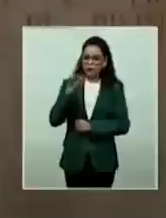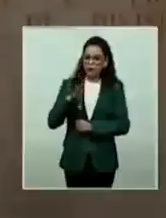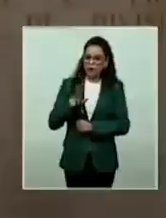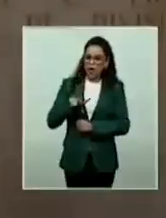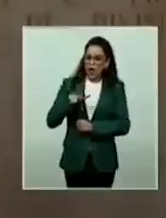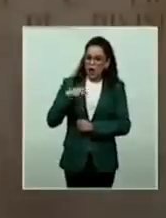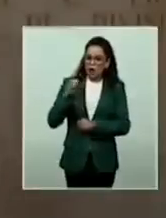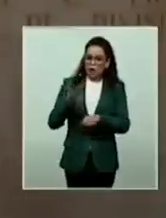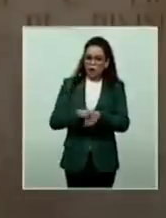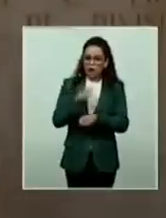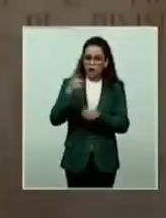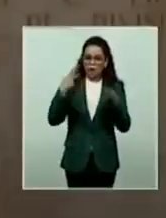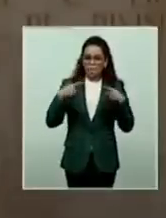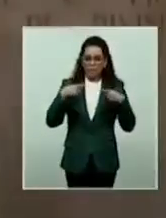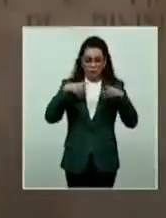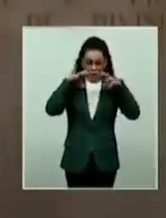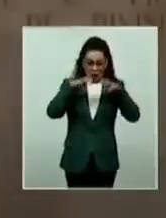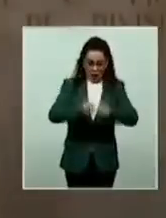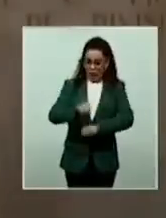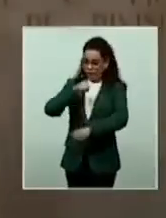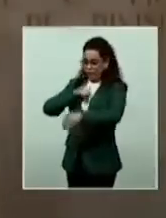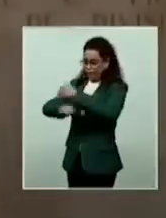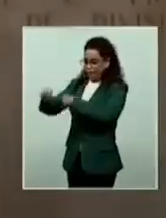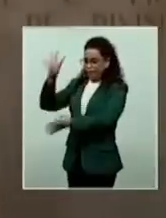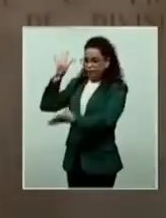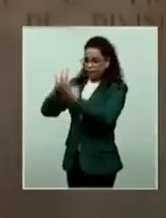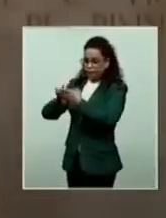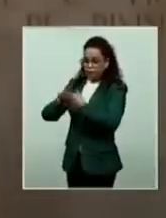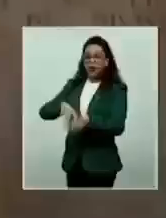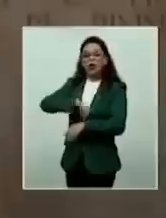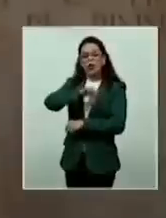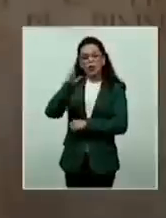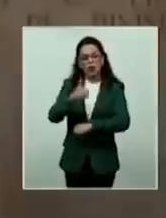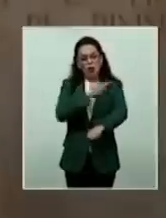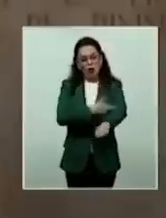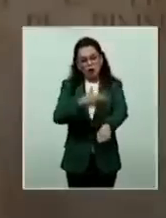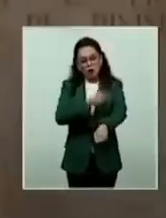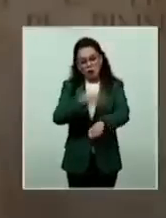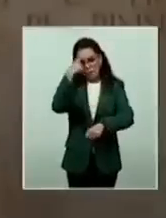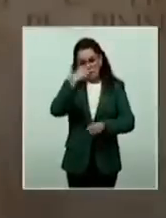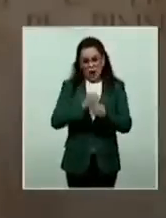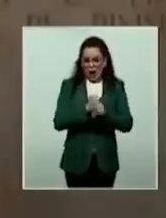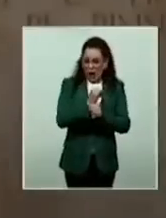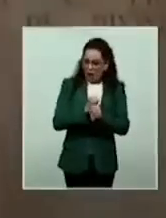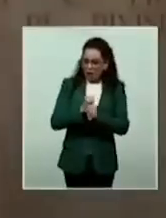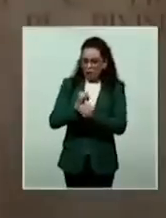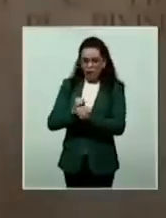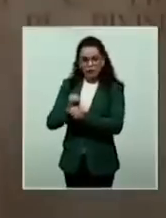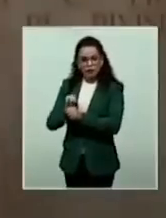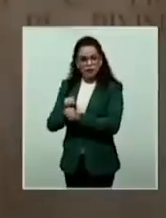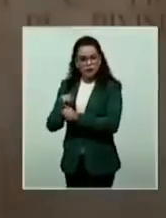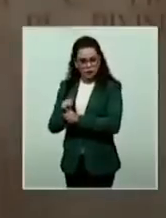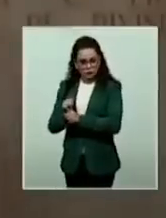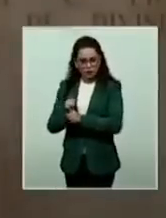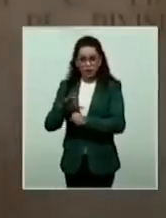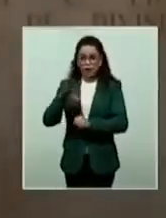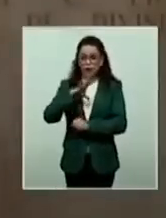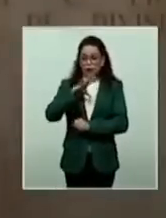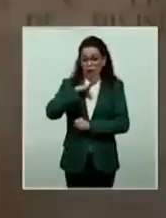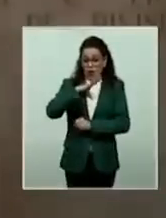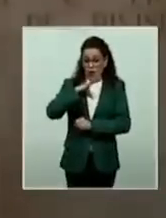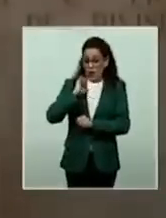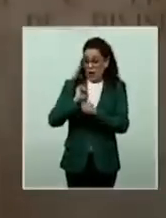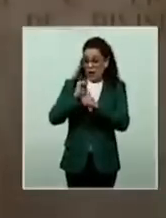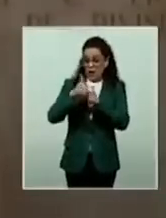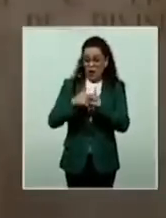preventiva. Tanto la prisión preventiva oficiosa, que se da cuando se actualiza alguno de los delitos, o se